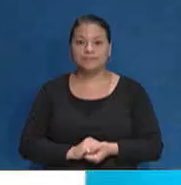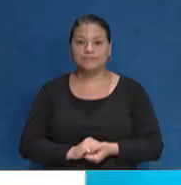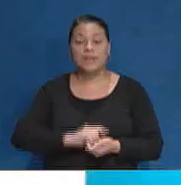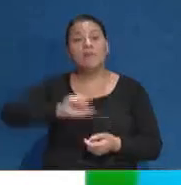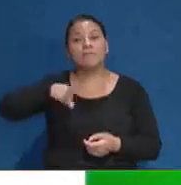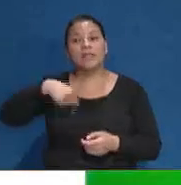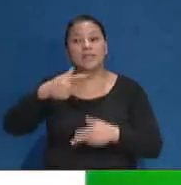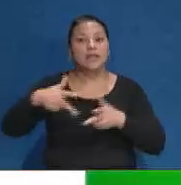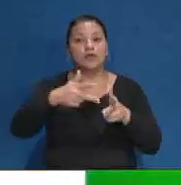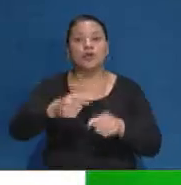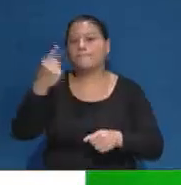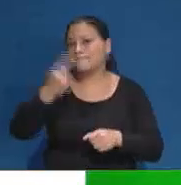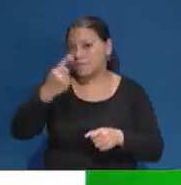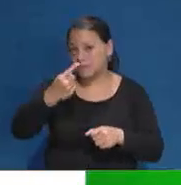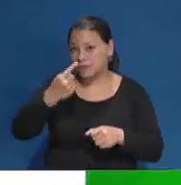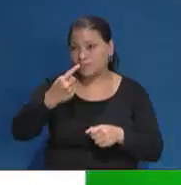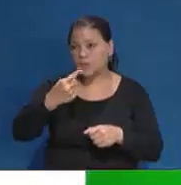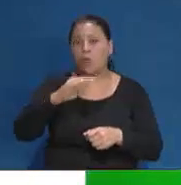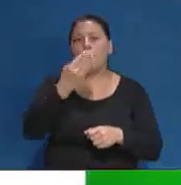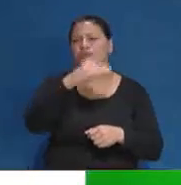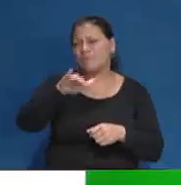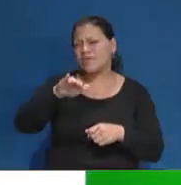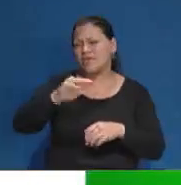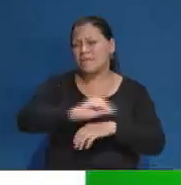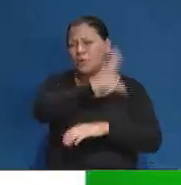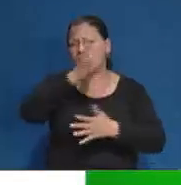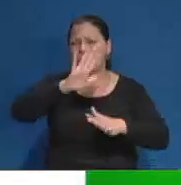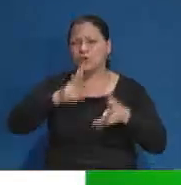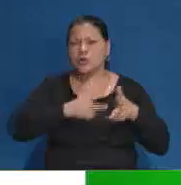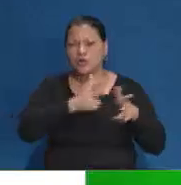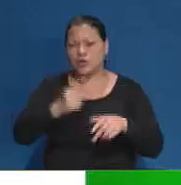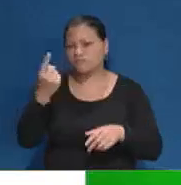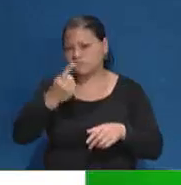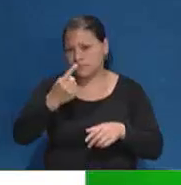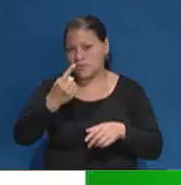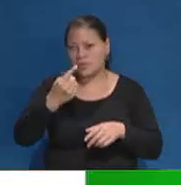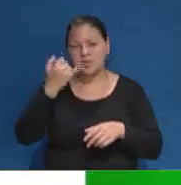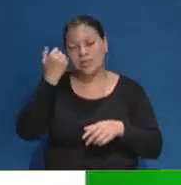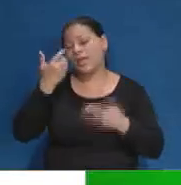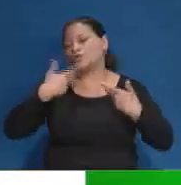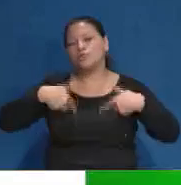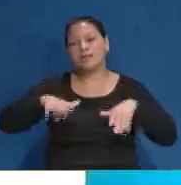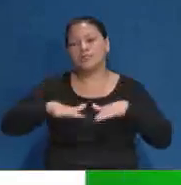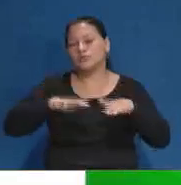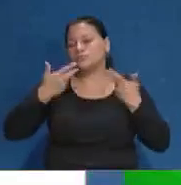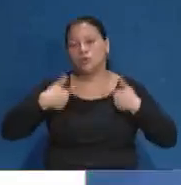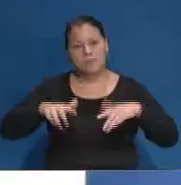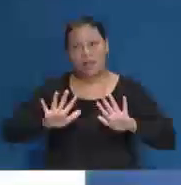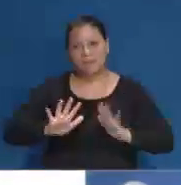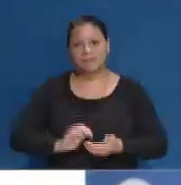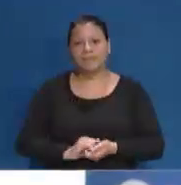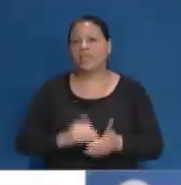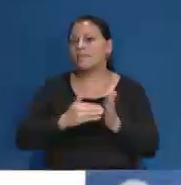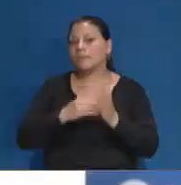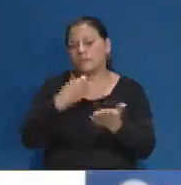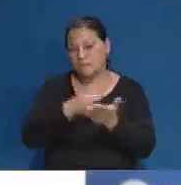Mañana con el primer recorrido, ¿no? Depende, o sea, a las 4:30 van saliendo los primeros recorridos, desde ahí ya se normaliza esta situación, digamos, respecto al